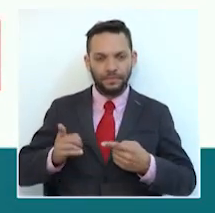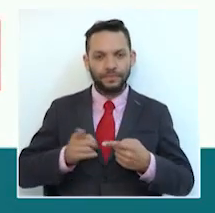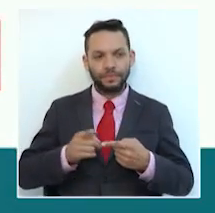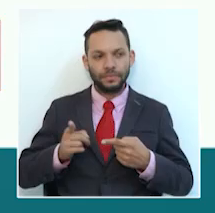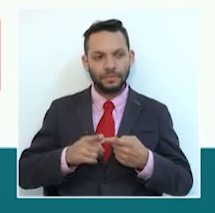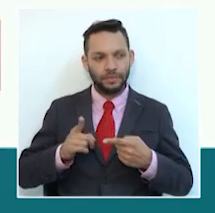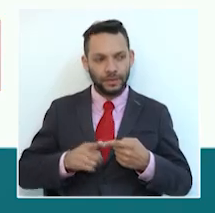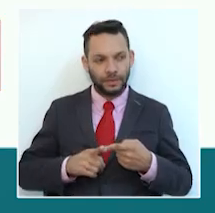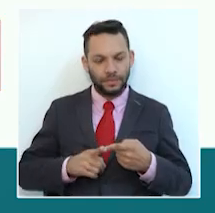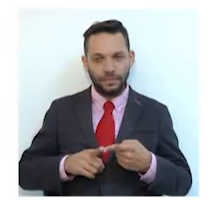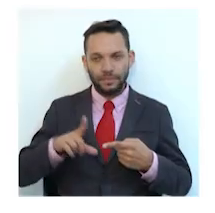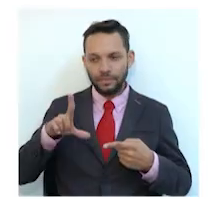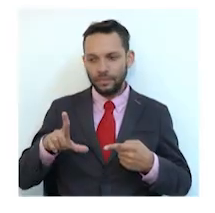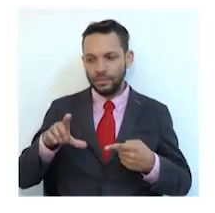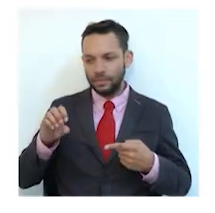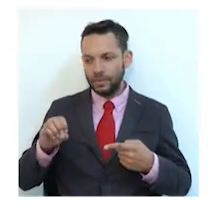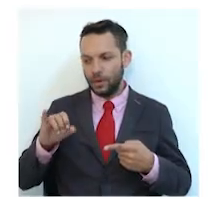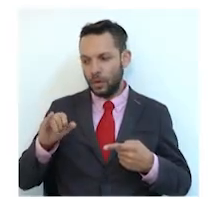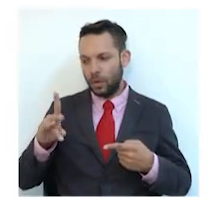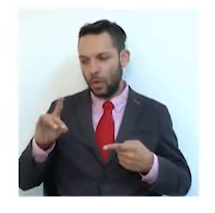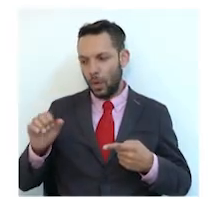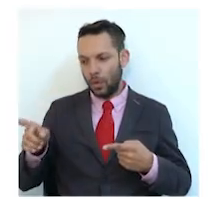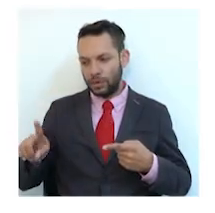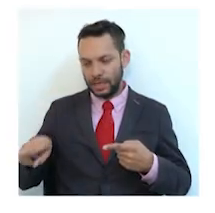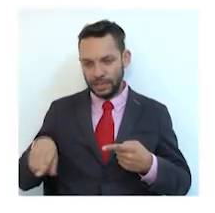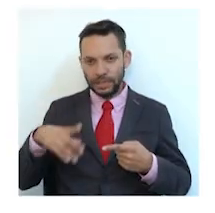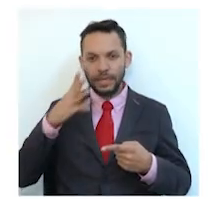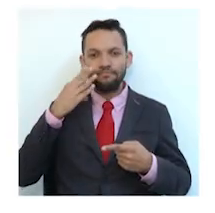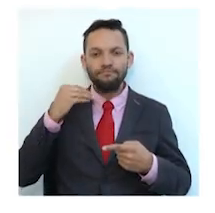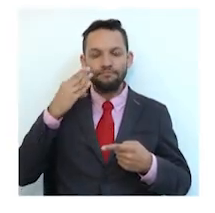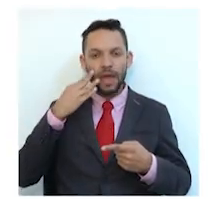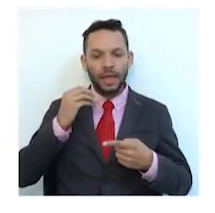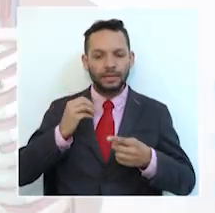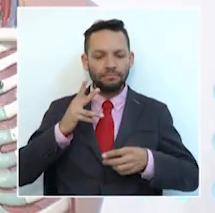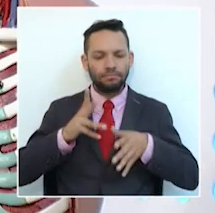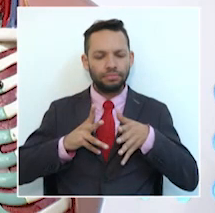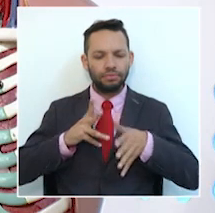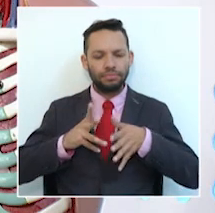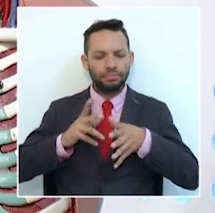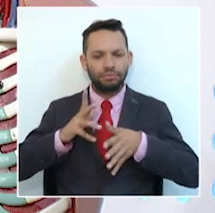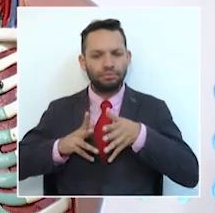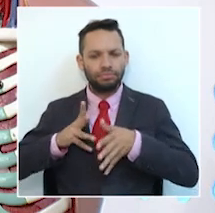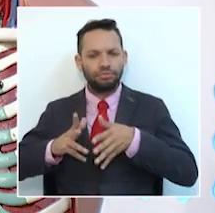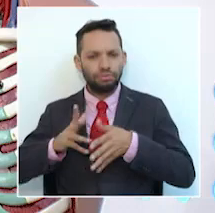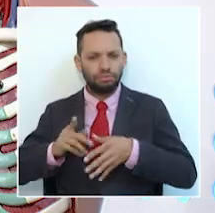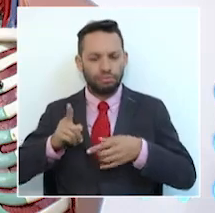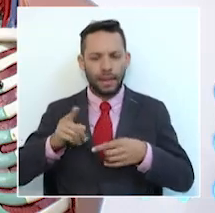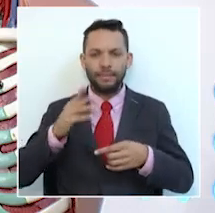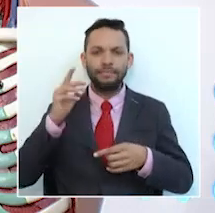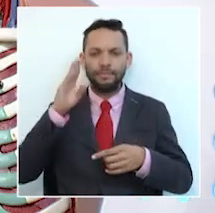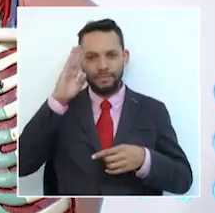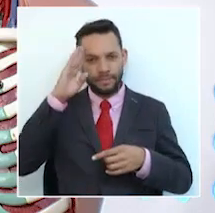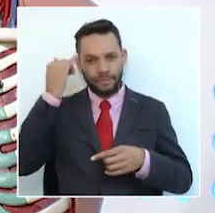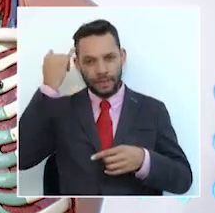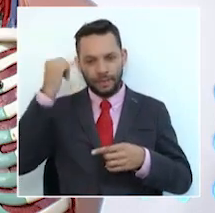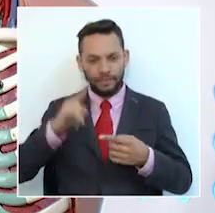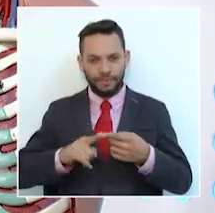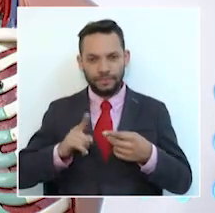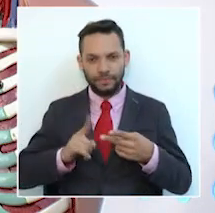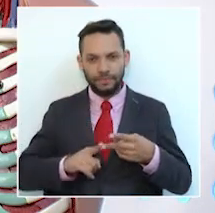mourelle ellas experta en spa en wellness en termalismo y talasoterapia